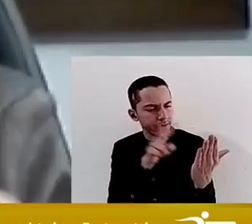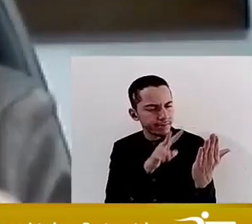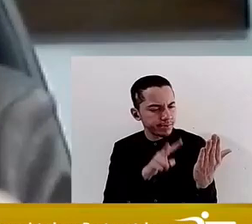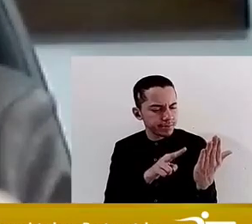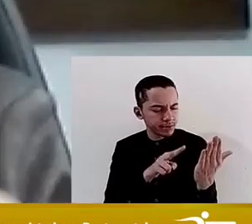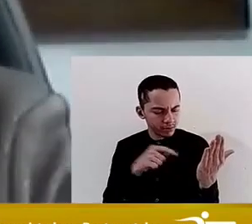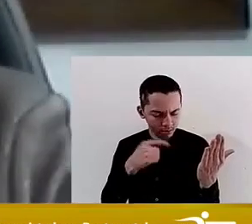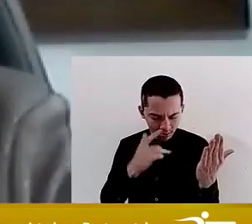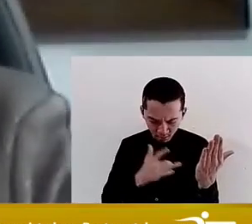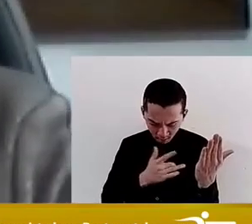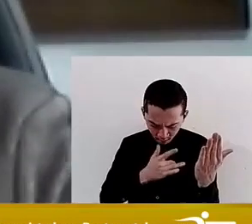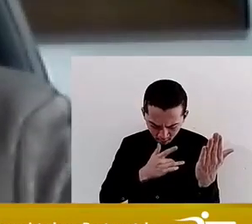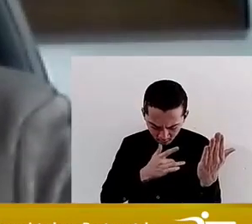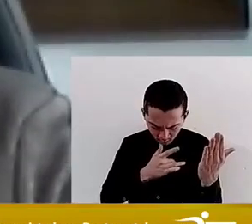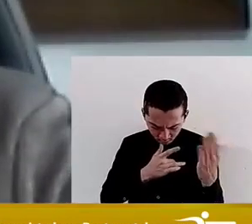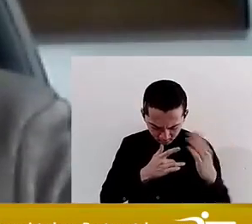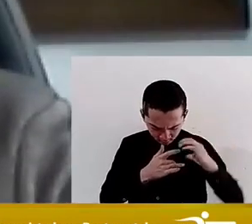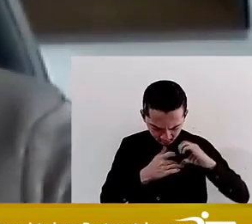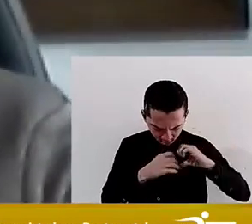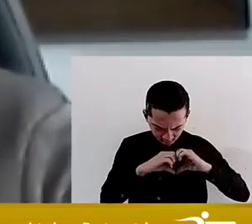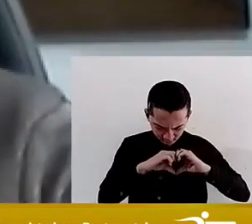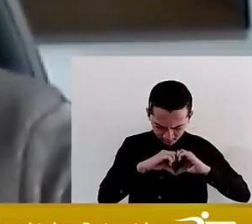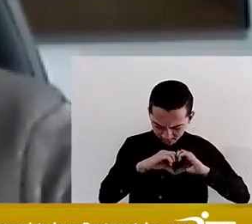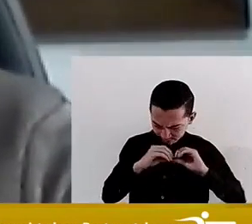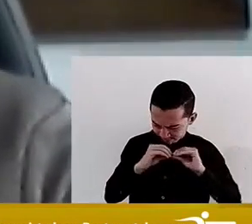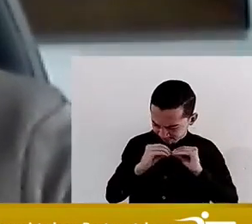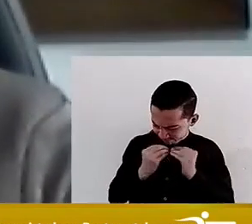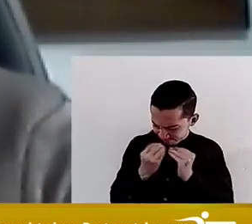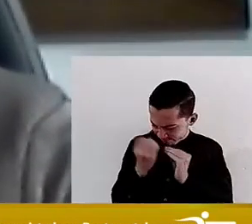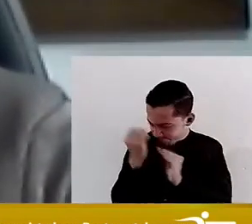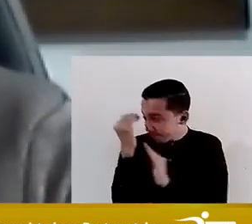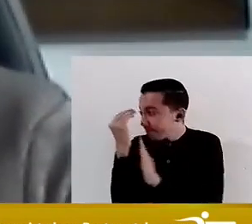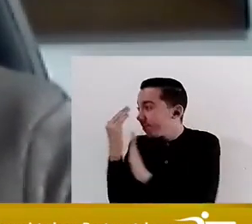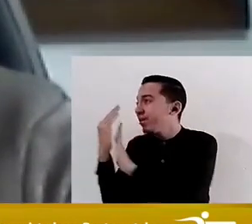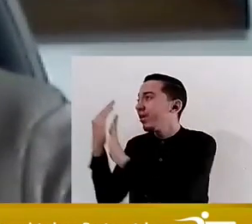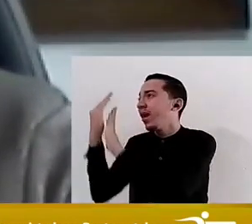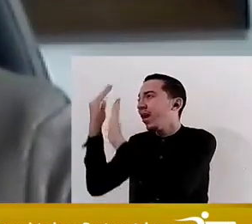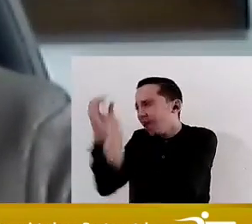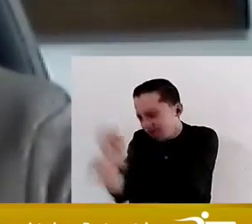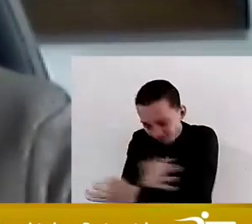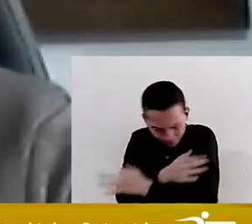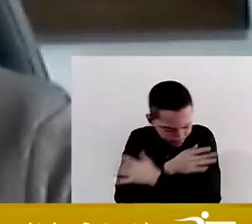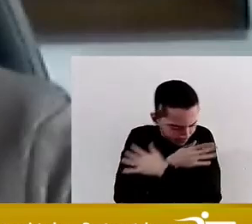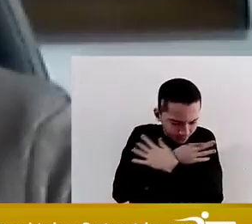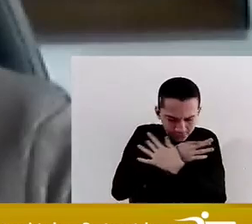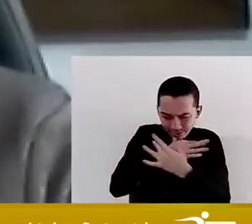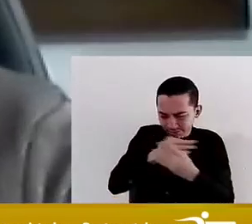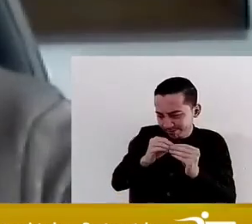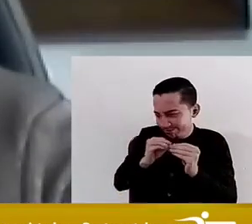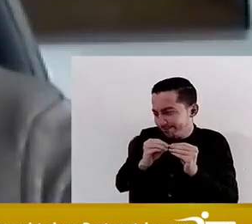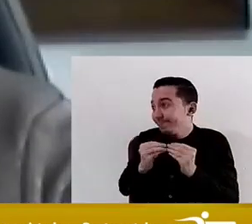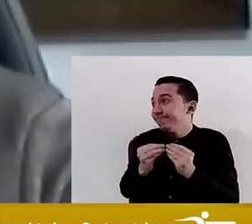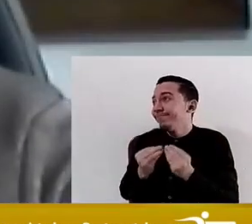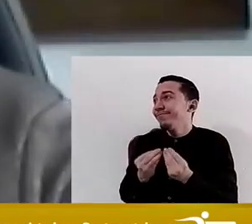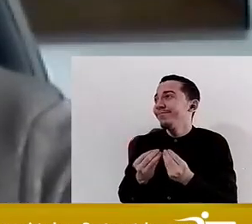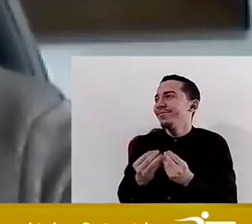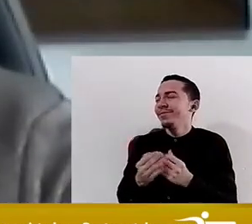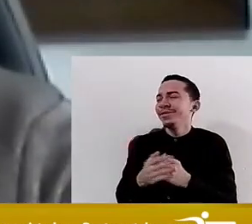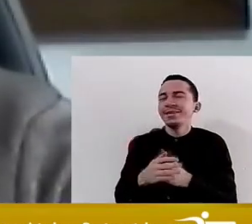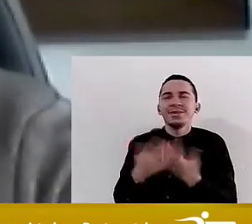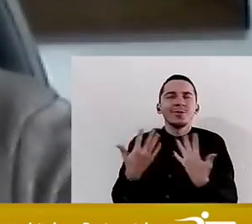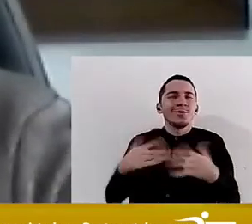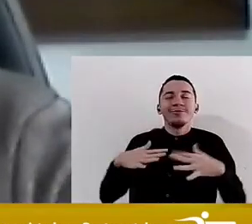se quebraba en la presencia de Dios y su palabra. ¡Ay, qué